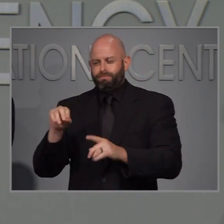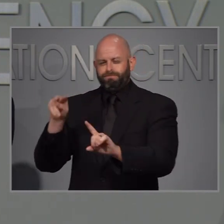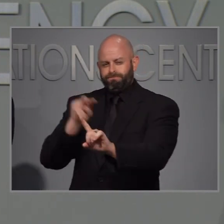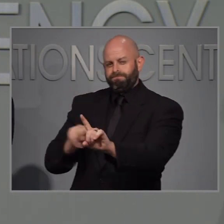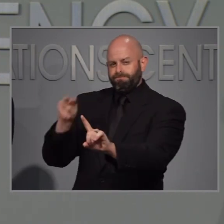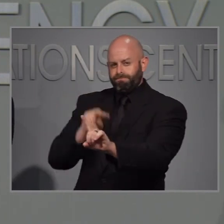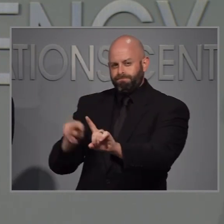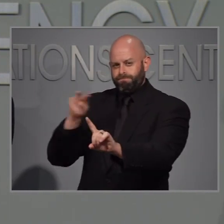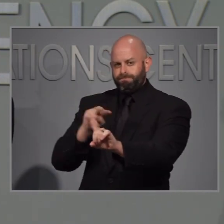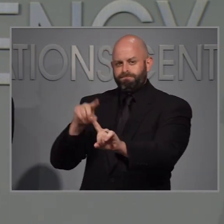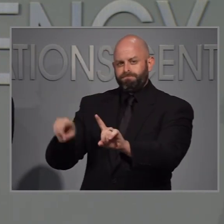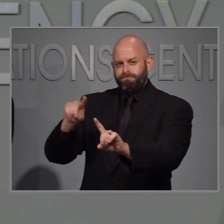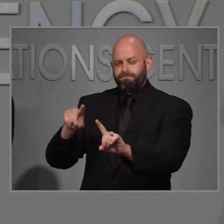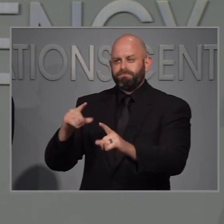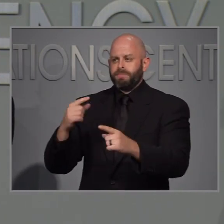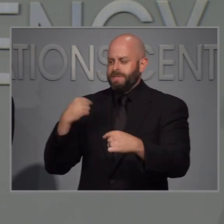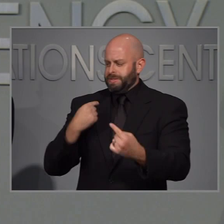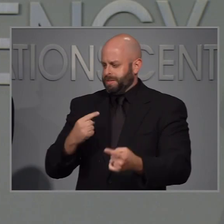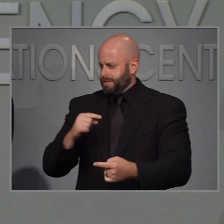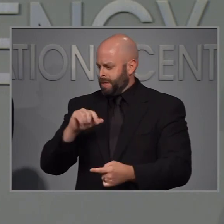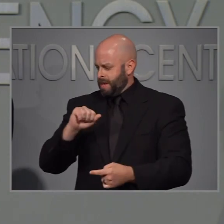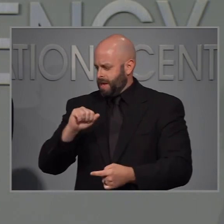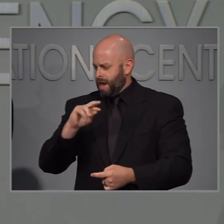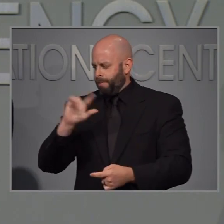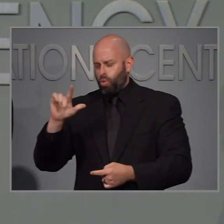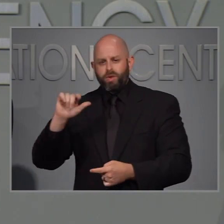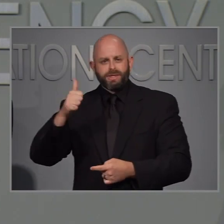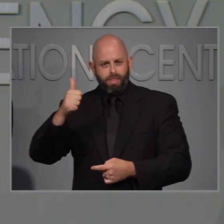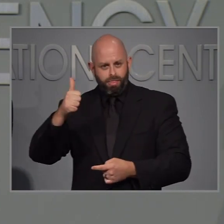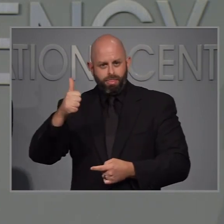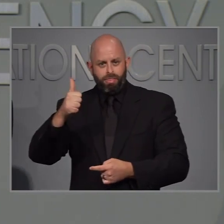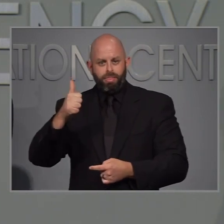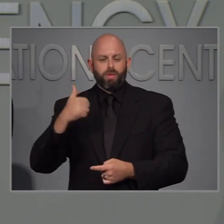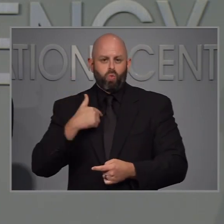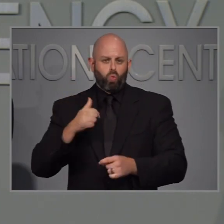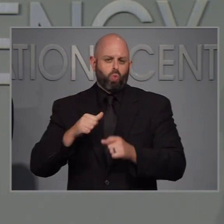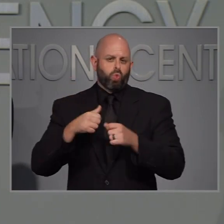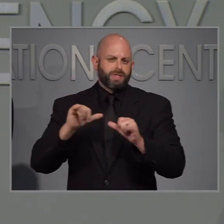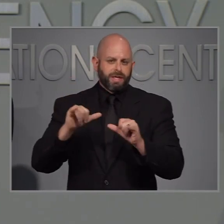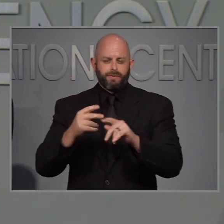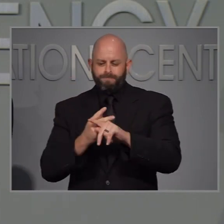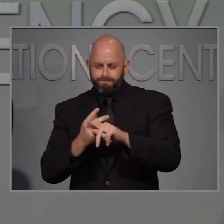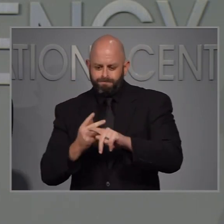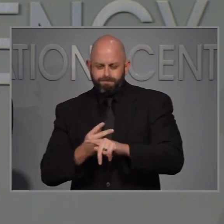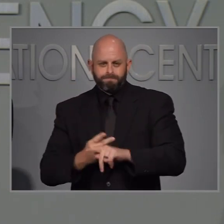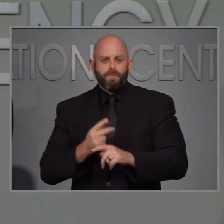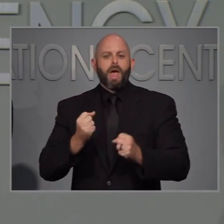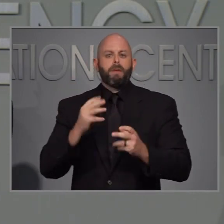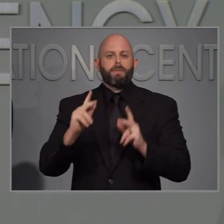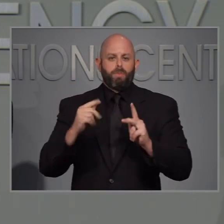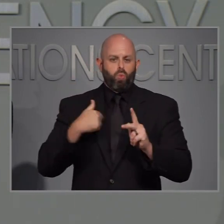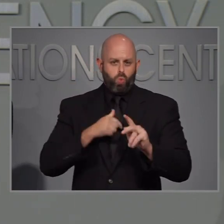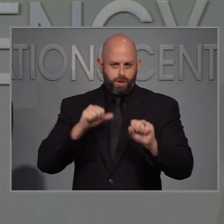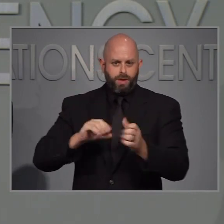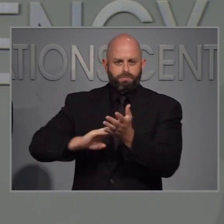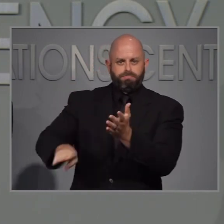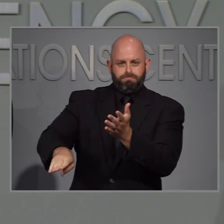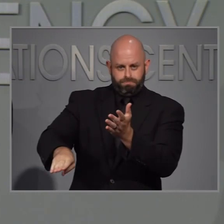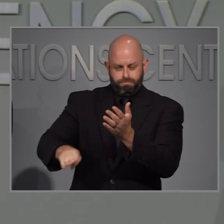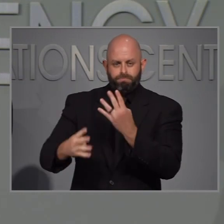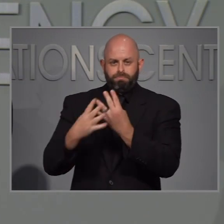supervisión comunitaria. Creo que el 10 de abril es cuando liberamos, y seguimos